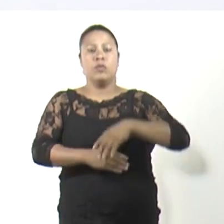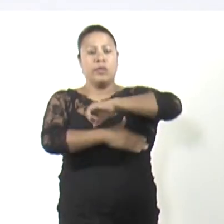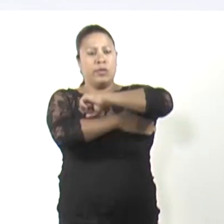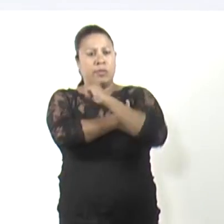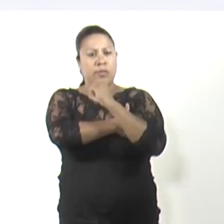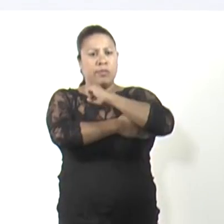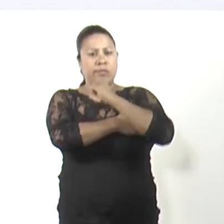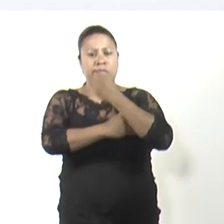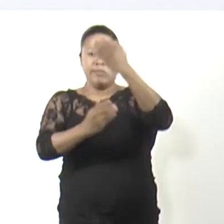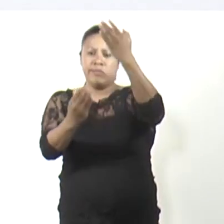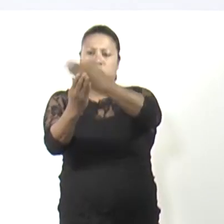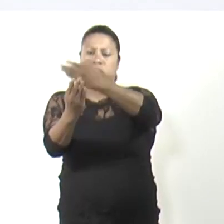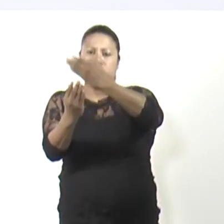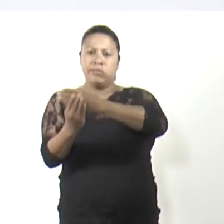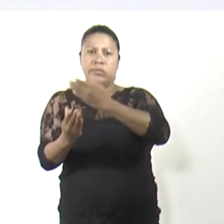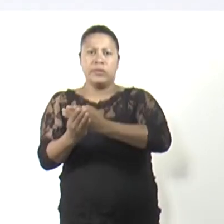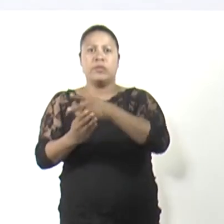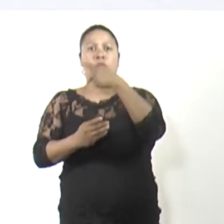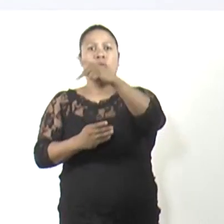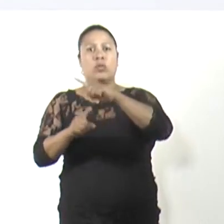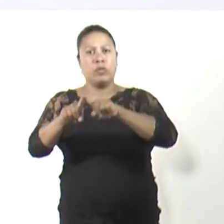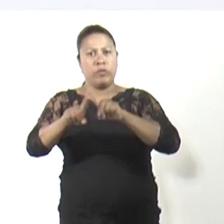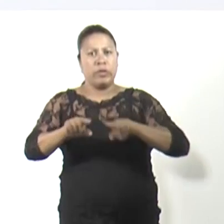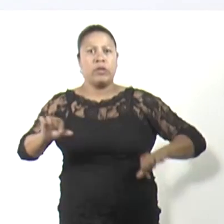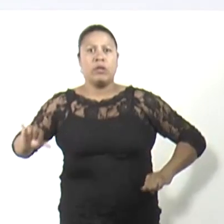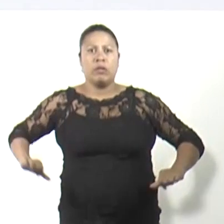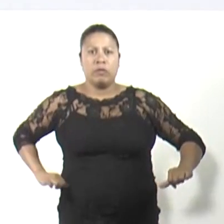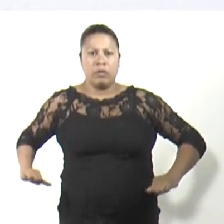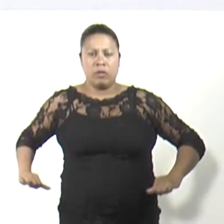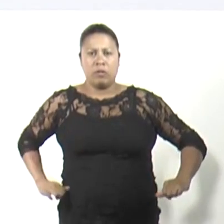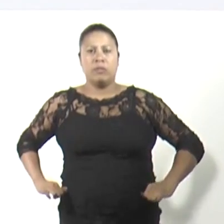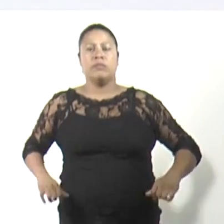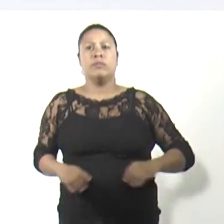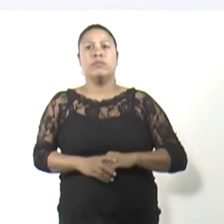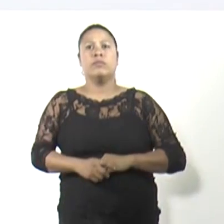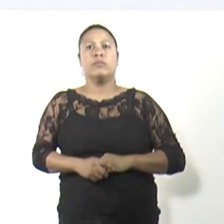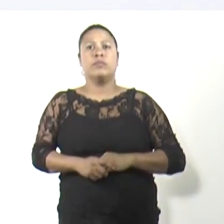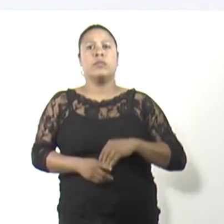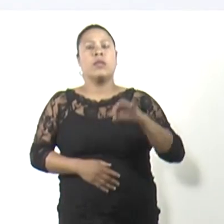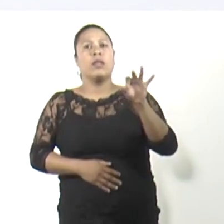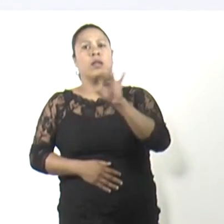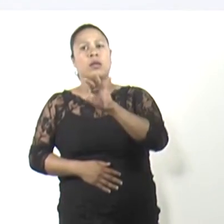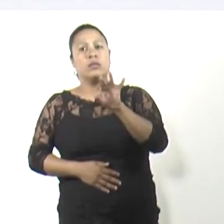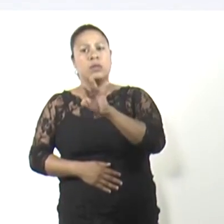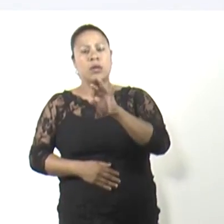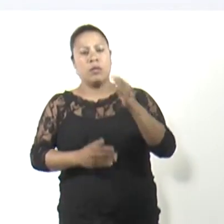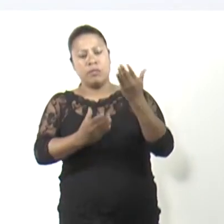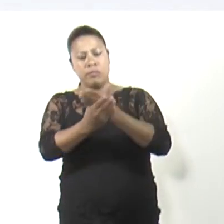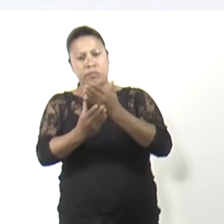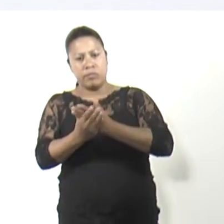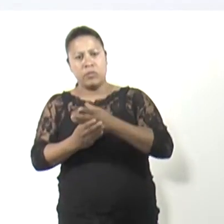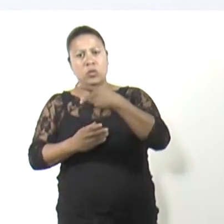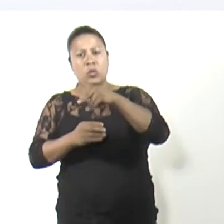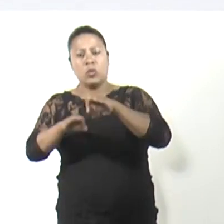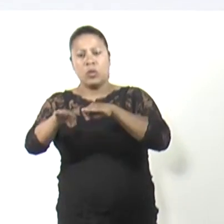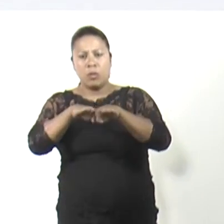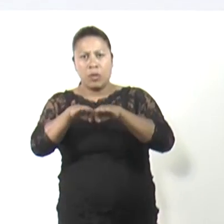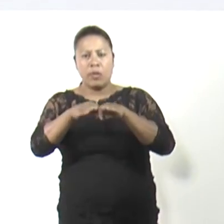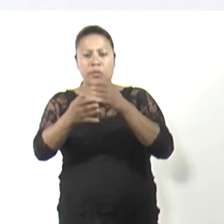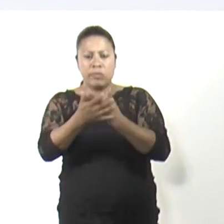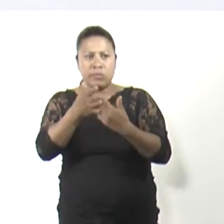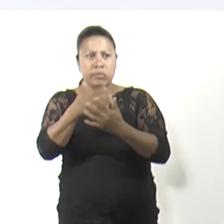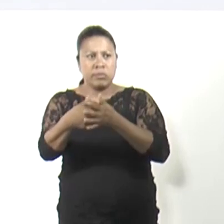guardando tus actividades, ya sean estos de manera física, los trabajos físicos